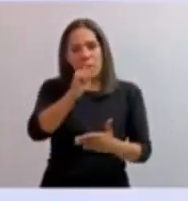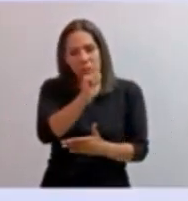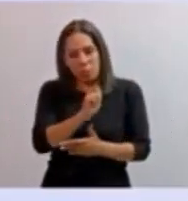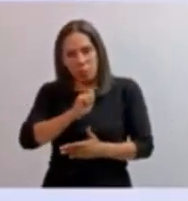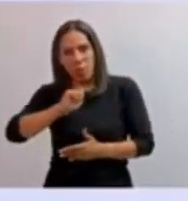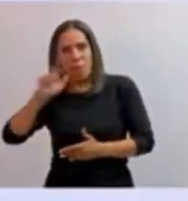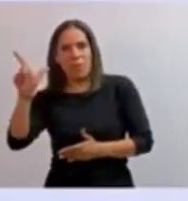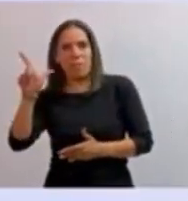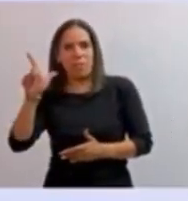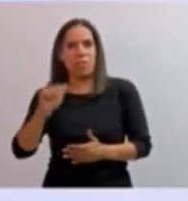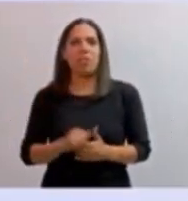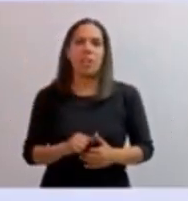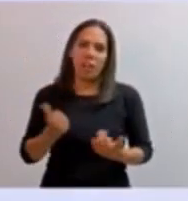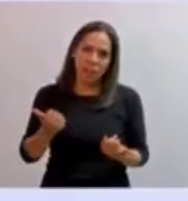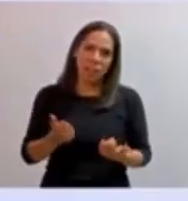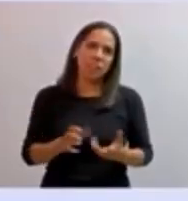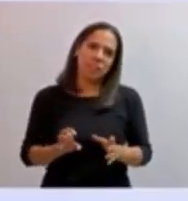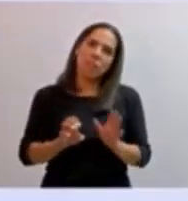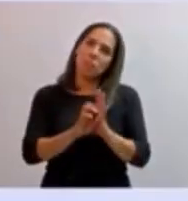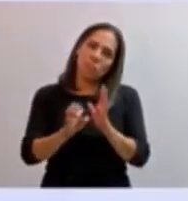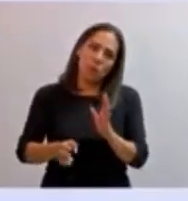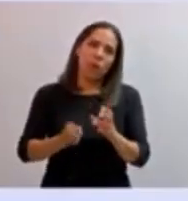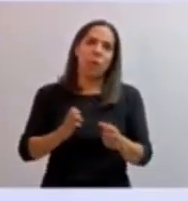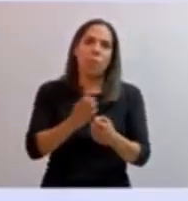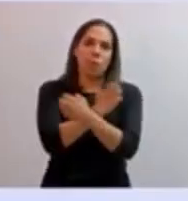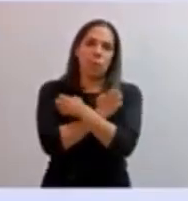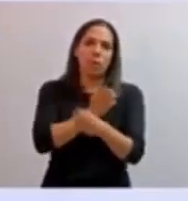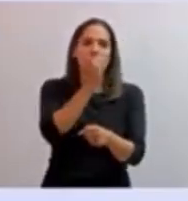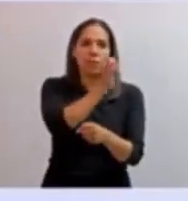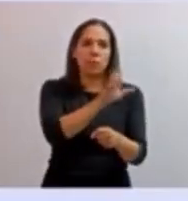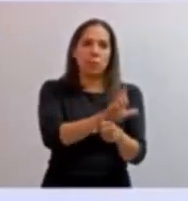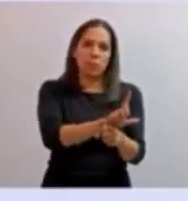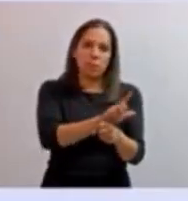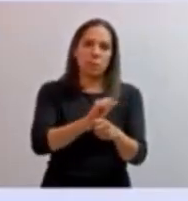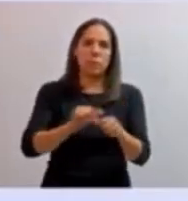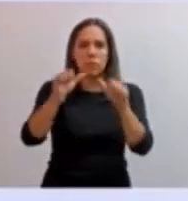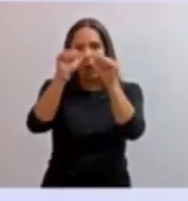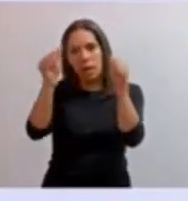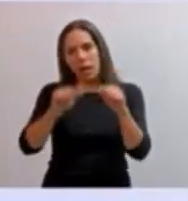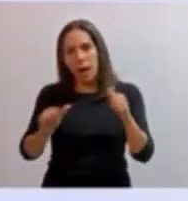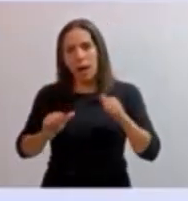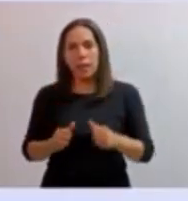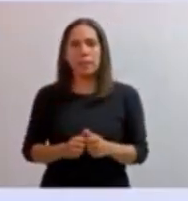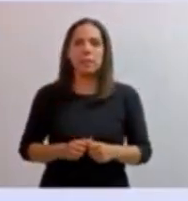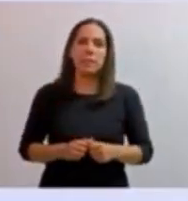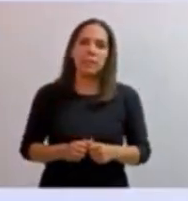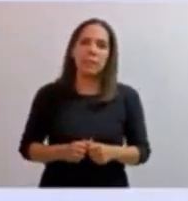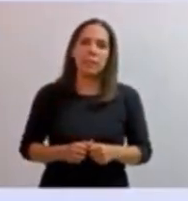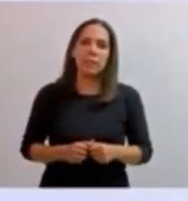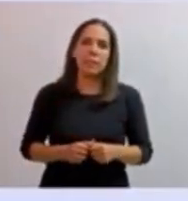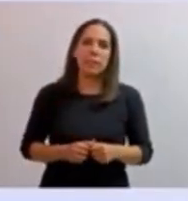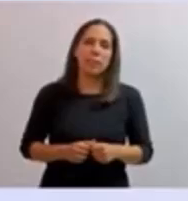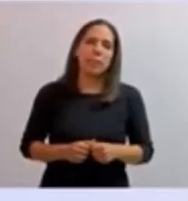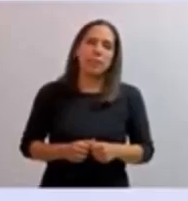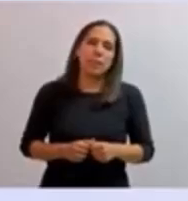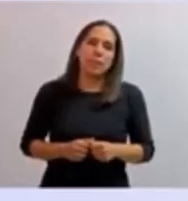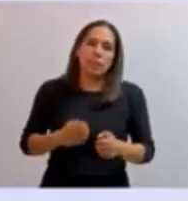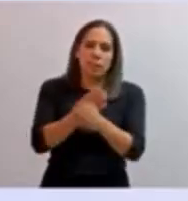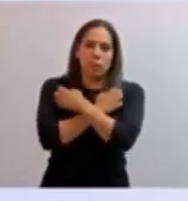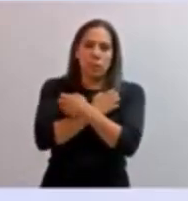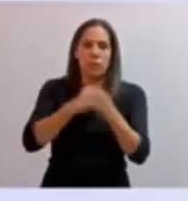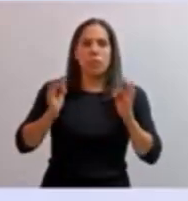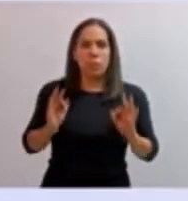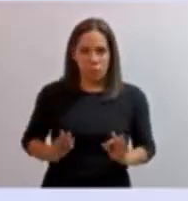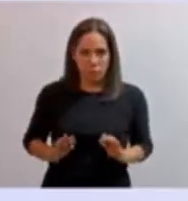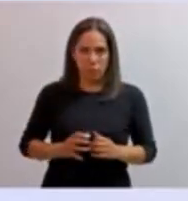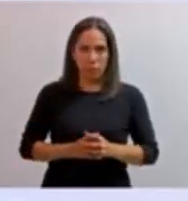niveles, incluyendo educación física, especial y artes. Y otro comentario de Carlos Ramírez López que dice: la